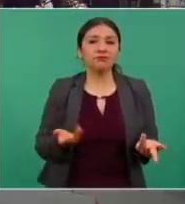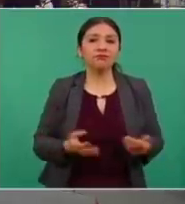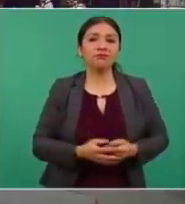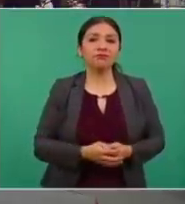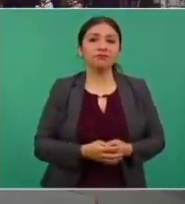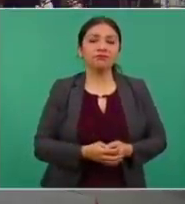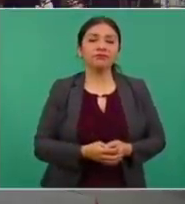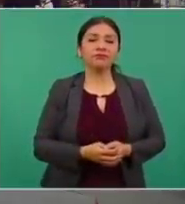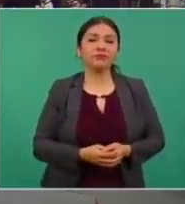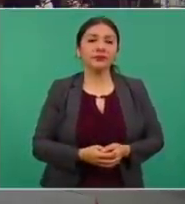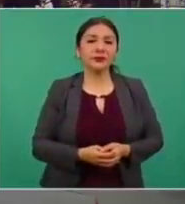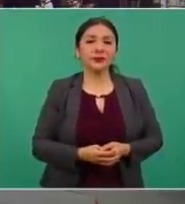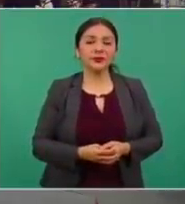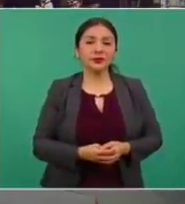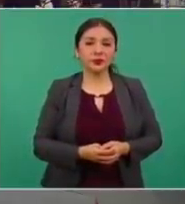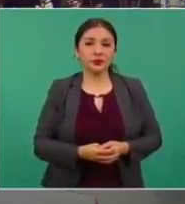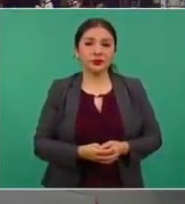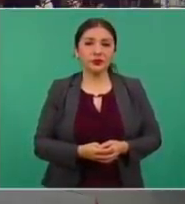lo